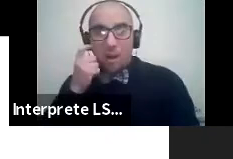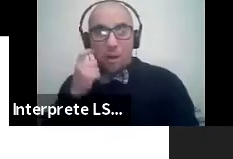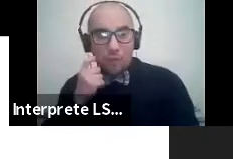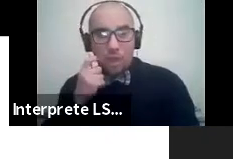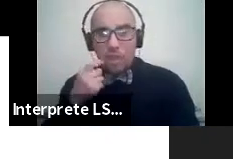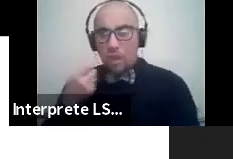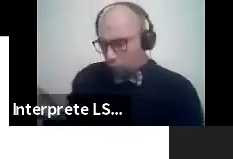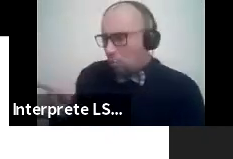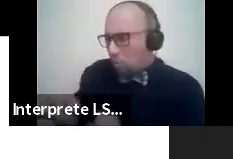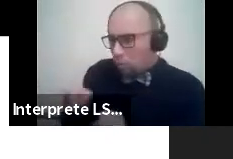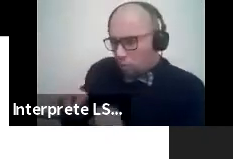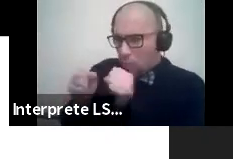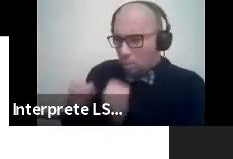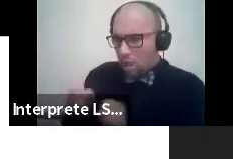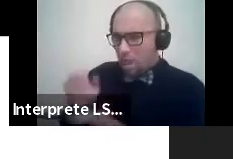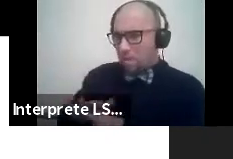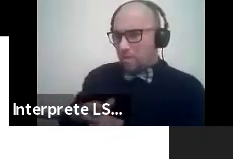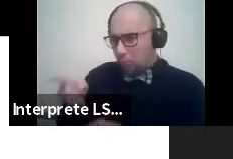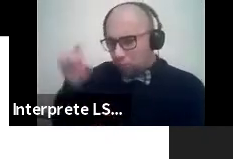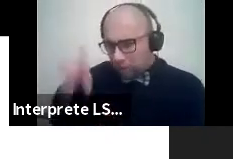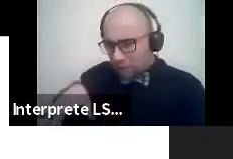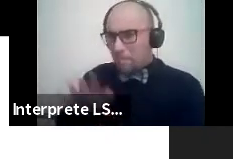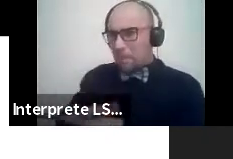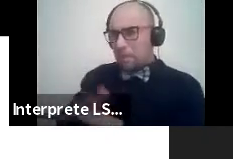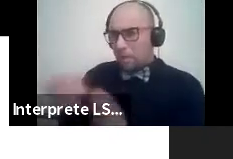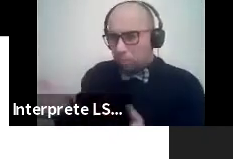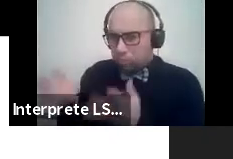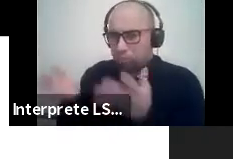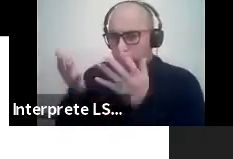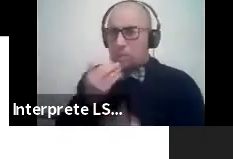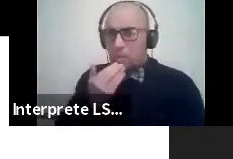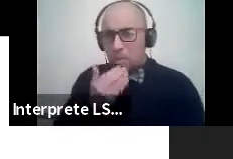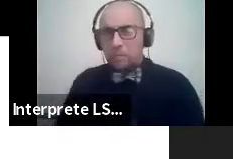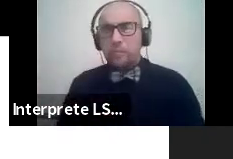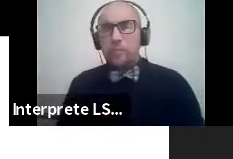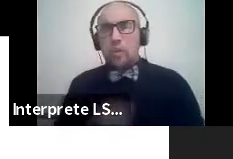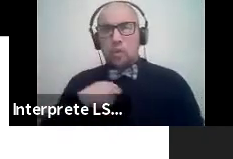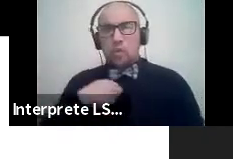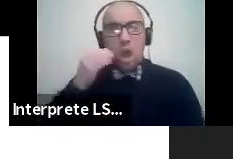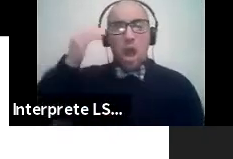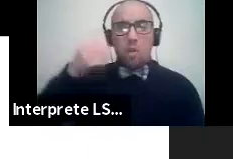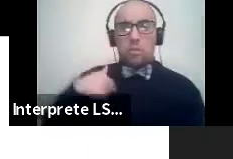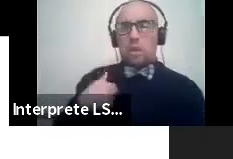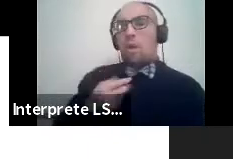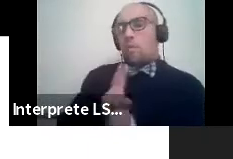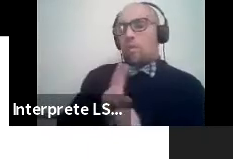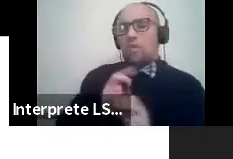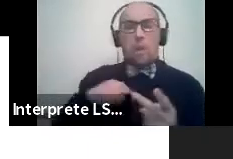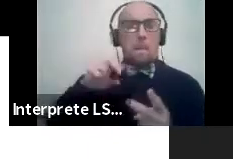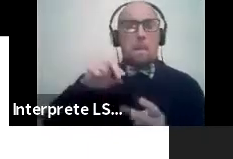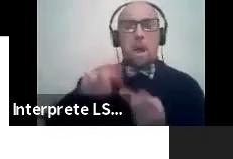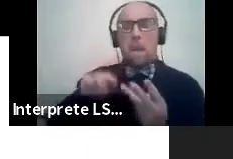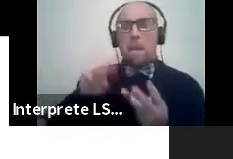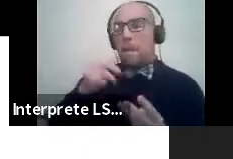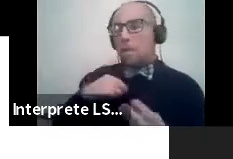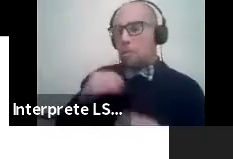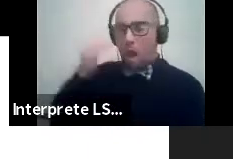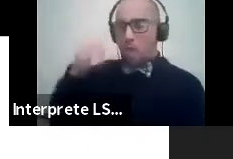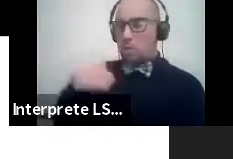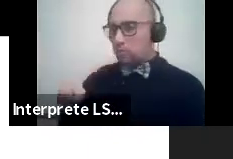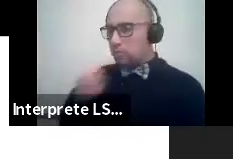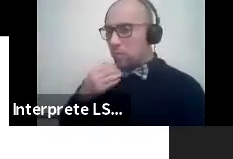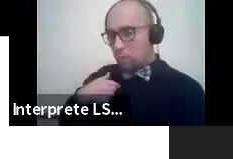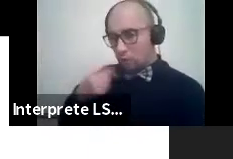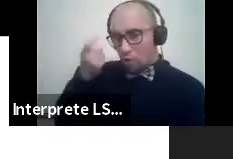habilidades, especialmente en matemáticas. Y uno como adulto, educadoras, padres, madres, es necesario hacerse consciente